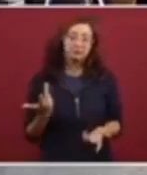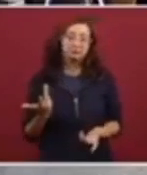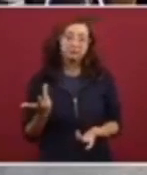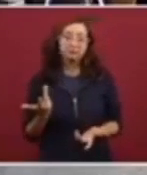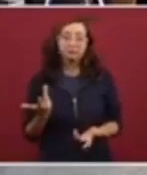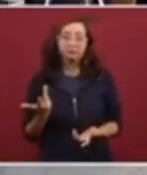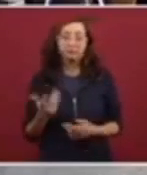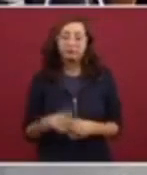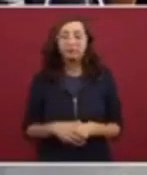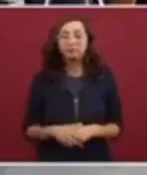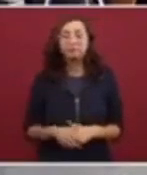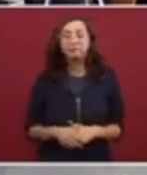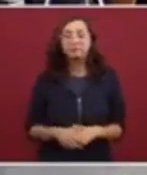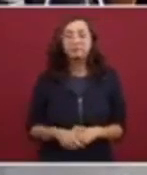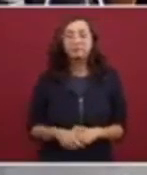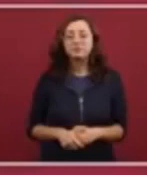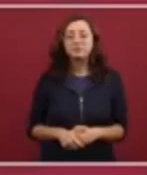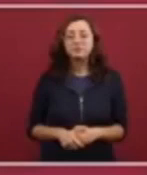ay qué